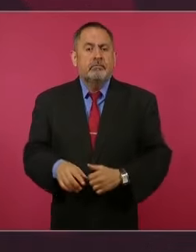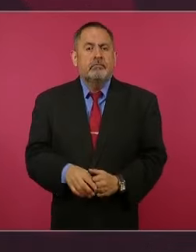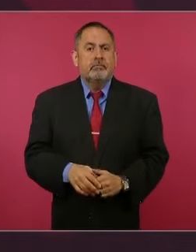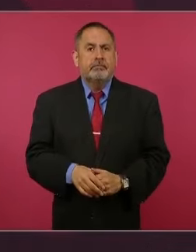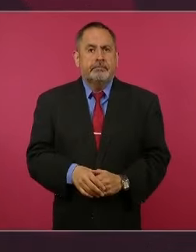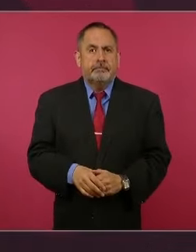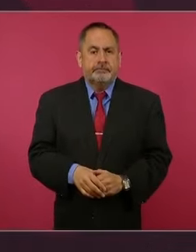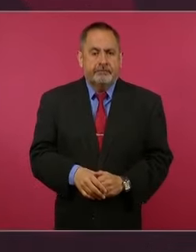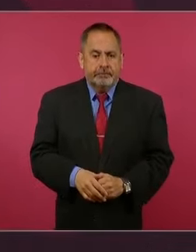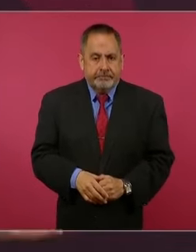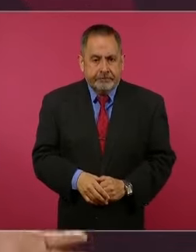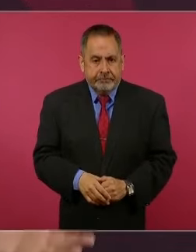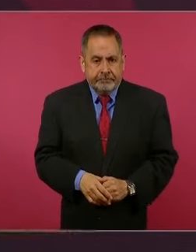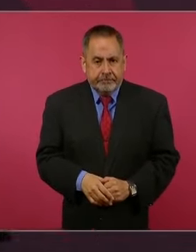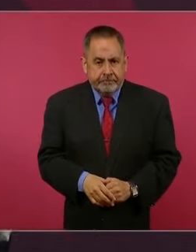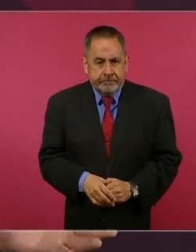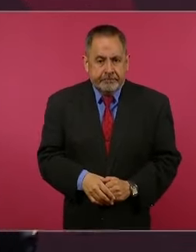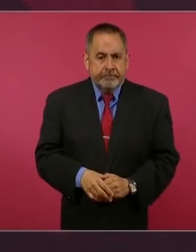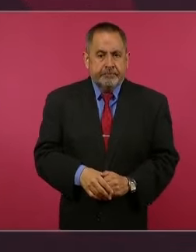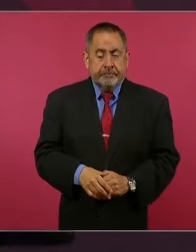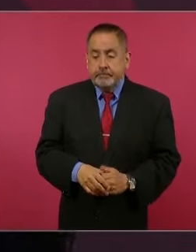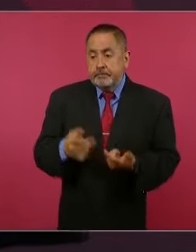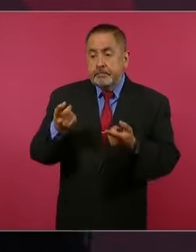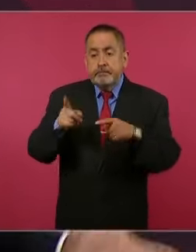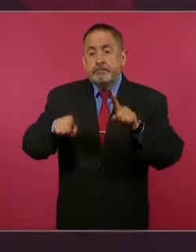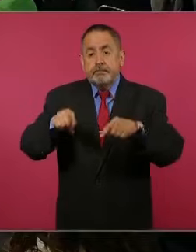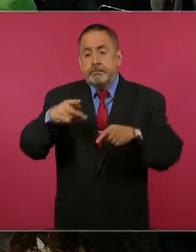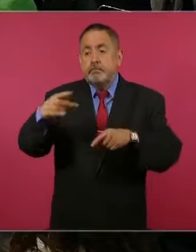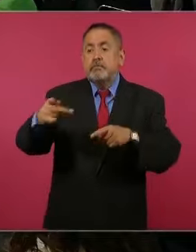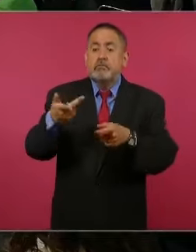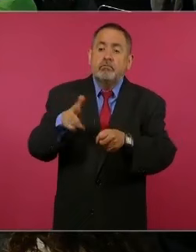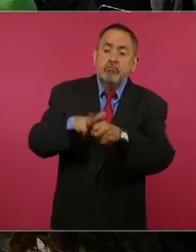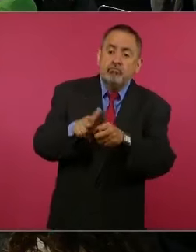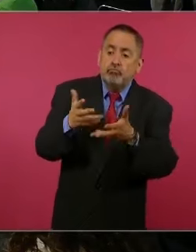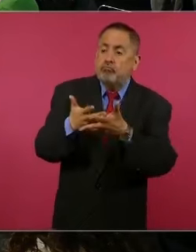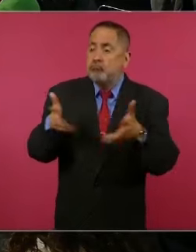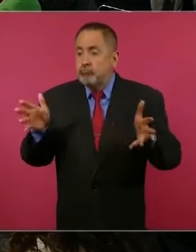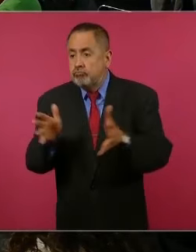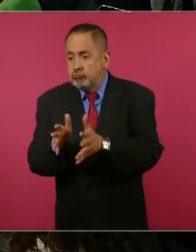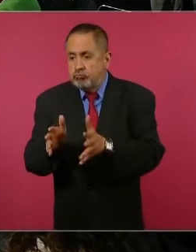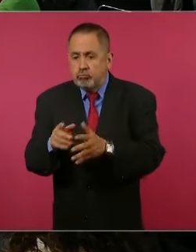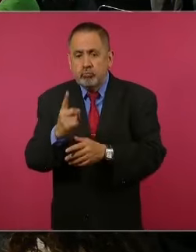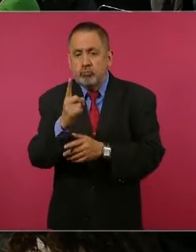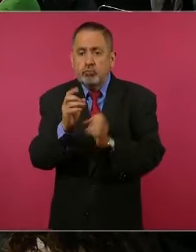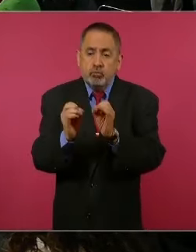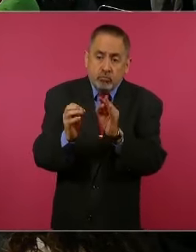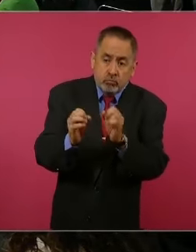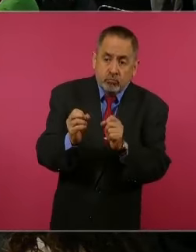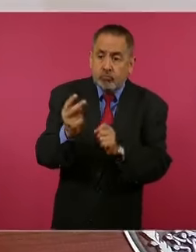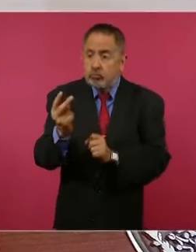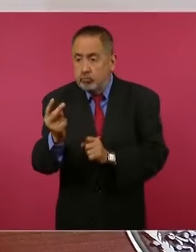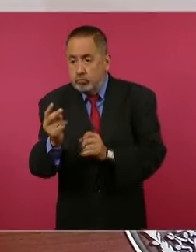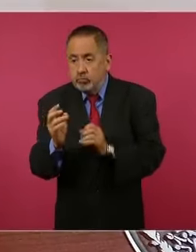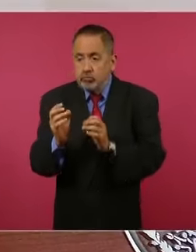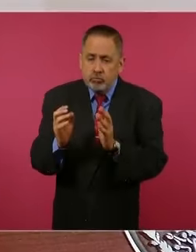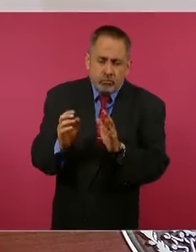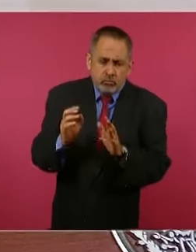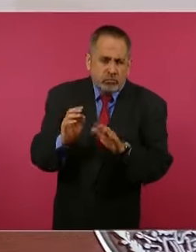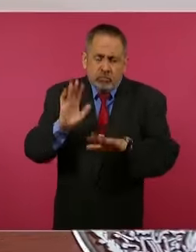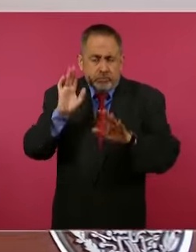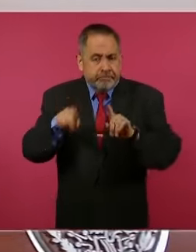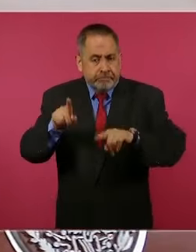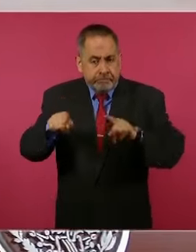salud de acuerdo al tamaño del centro de salud si tien un consultorio dos o